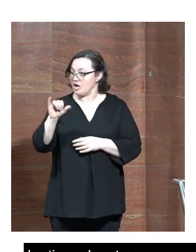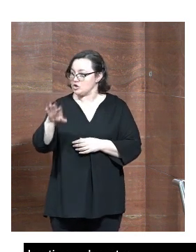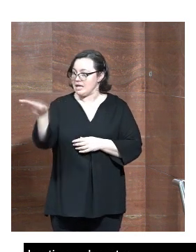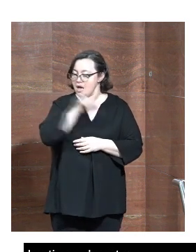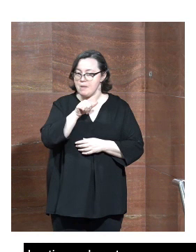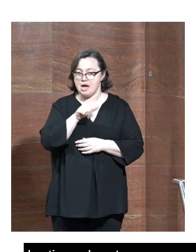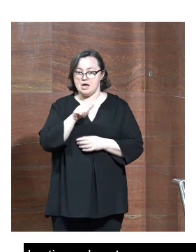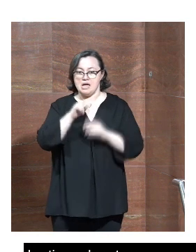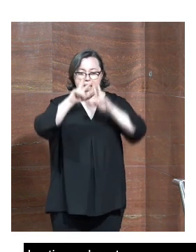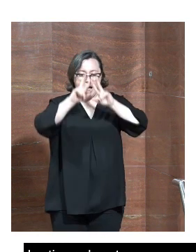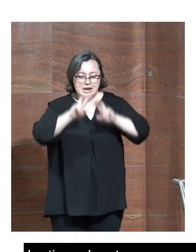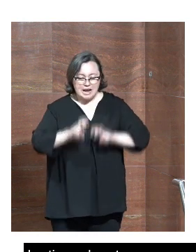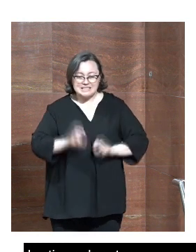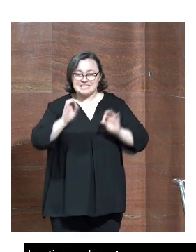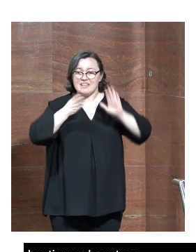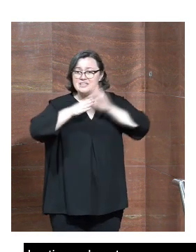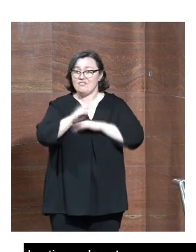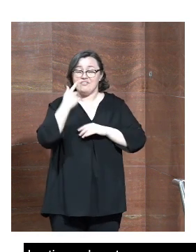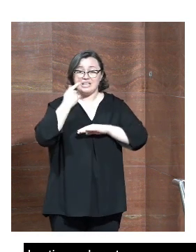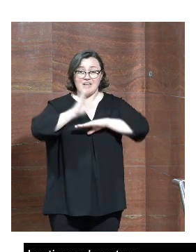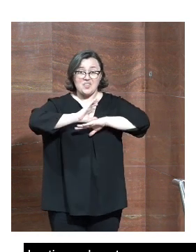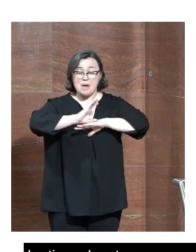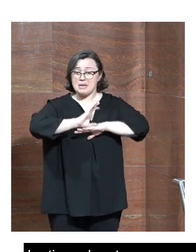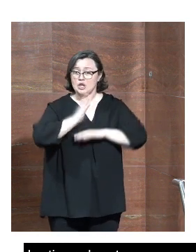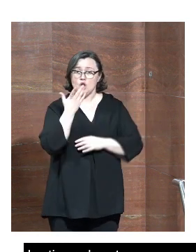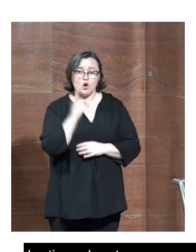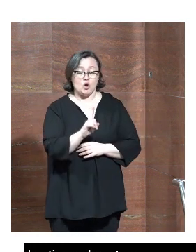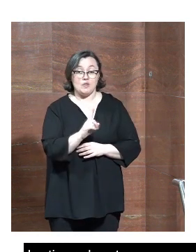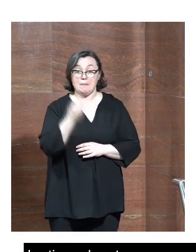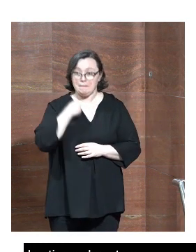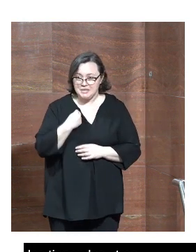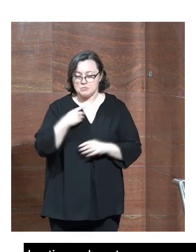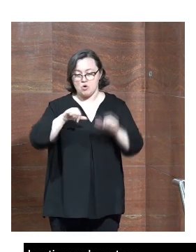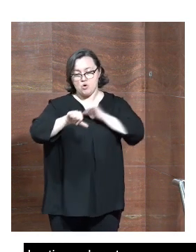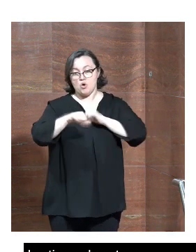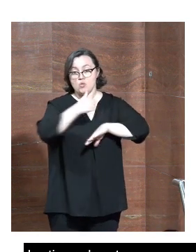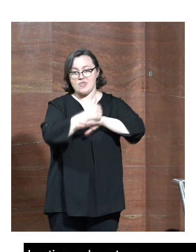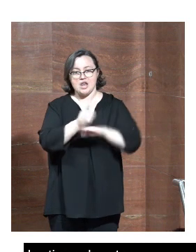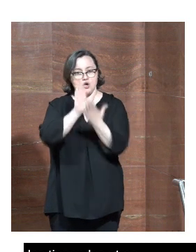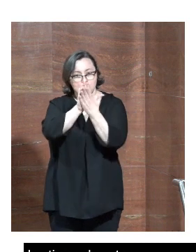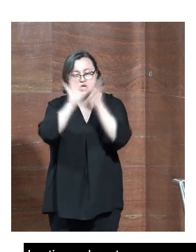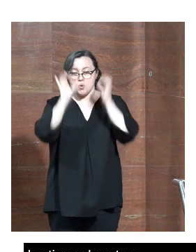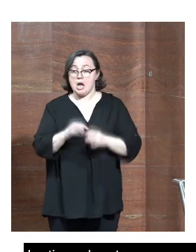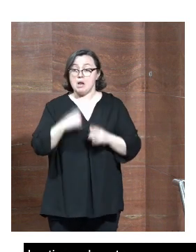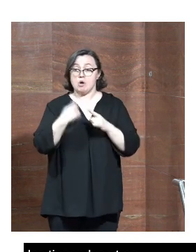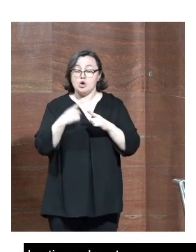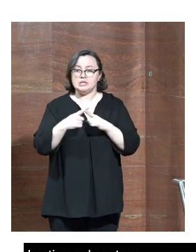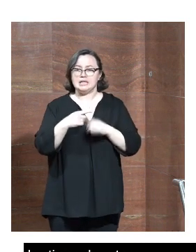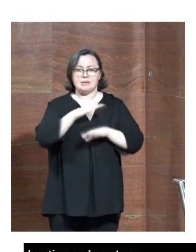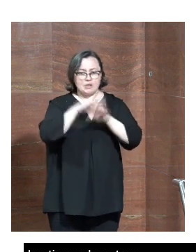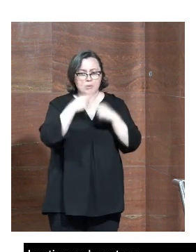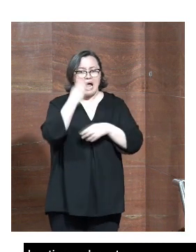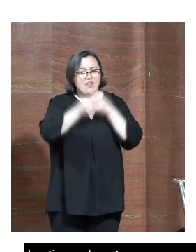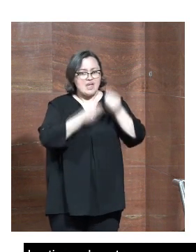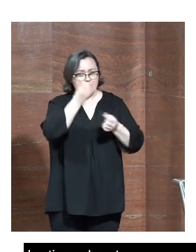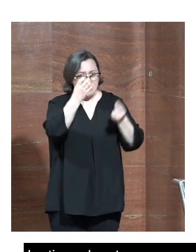tal, el análisis de accesibilidad. No lo conocían dentro. Bueno, pues esto de cara al ciudadano, Fernando, hacéis muchas cosas bien, hay